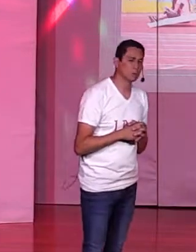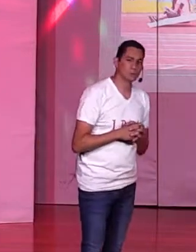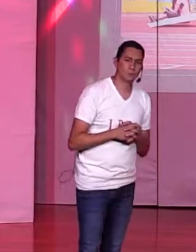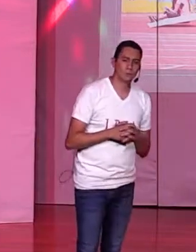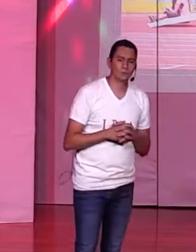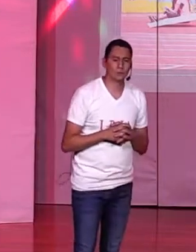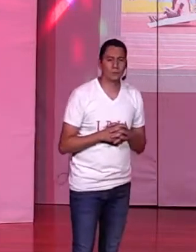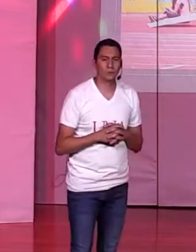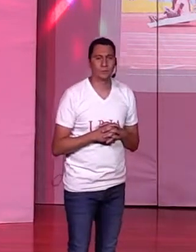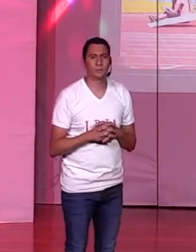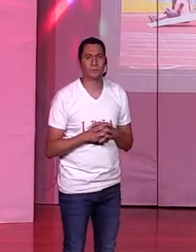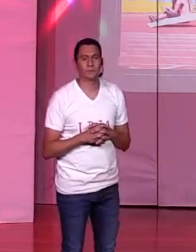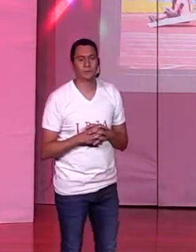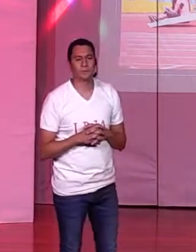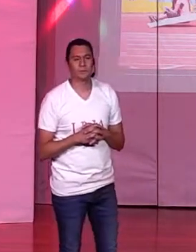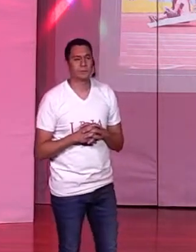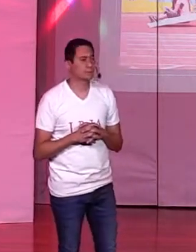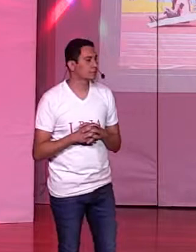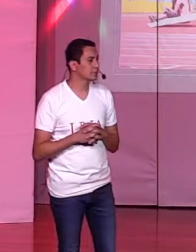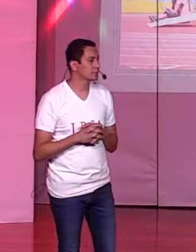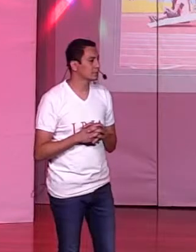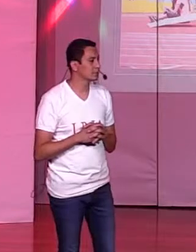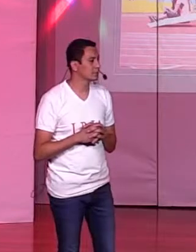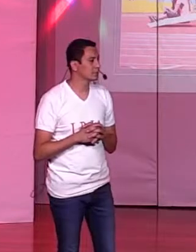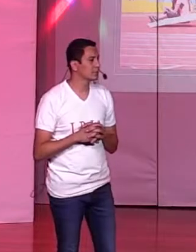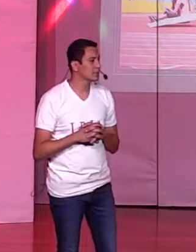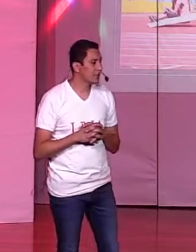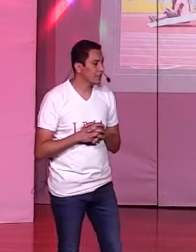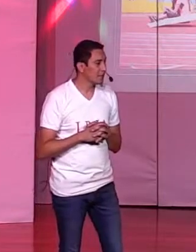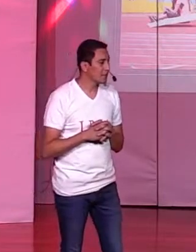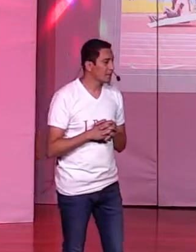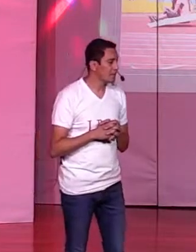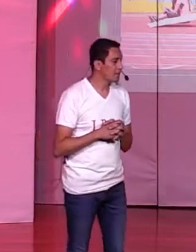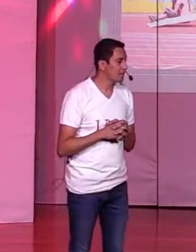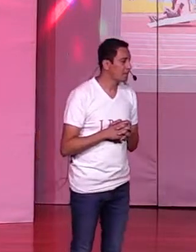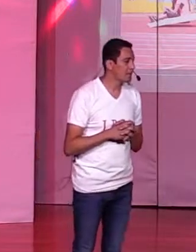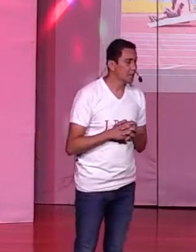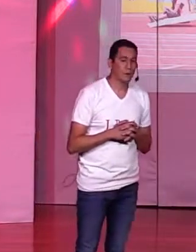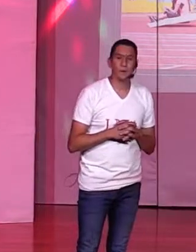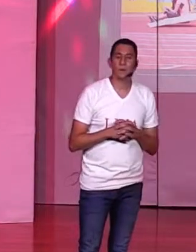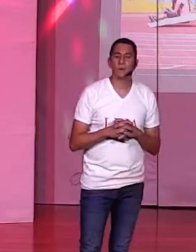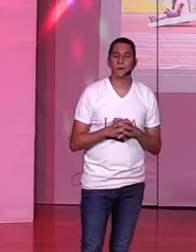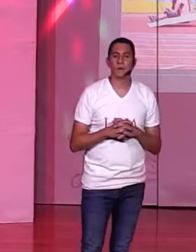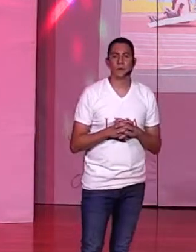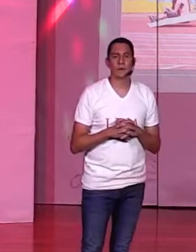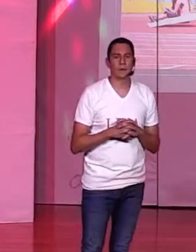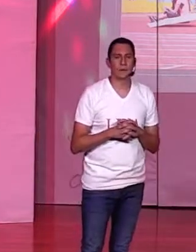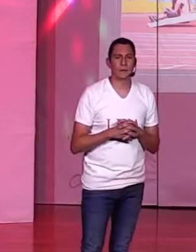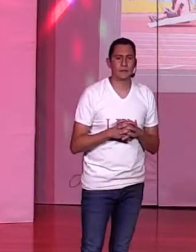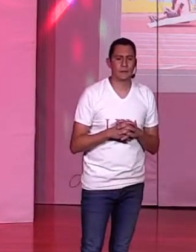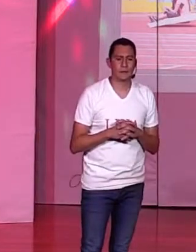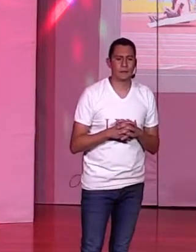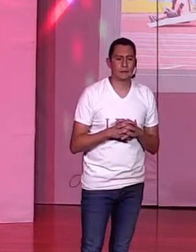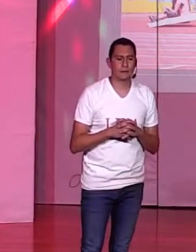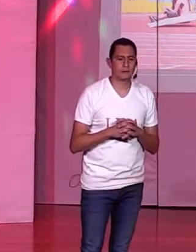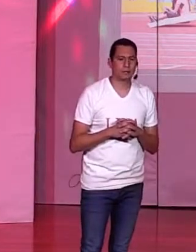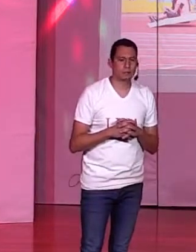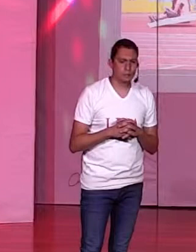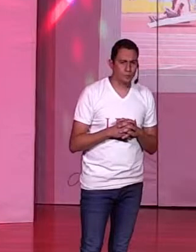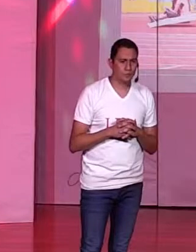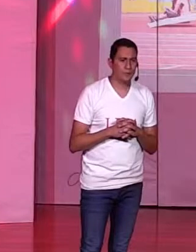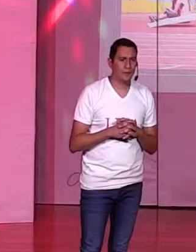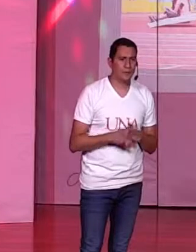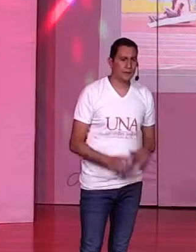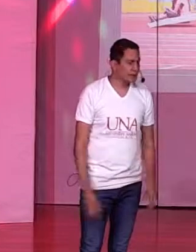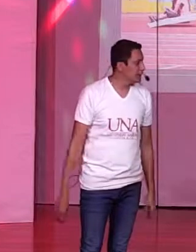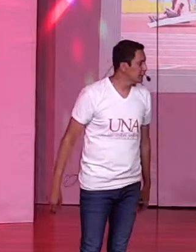ya se me fueron aquí en el chat muy arriba, ya no los encuentro, pero pusieron unos comentarios realmente muy valiosos, así que bueno, gracias a ellos y a todos los que han